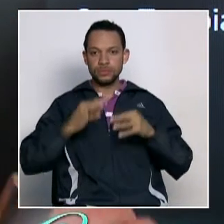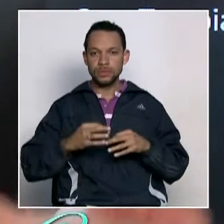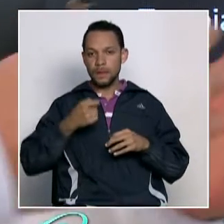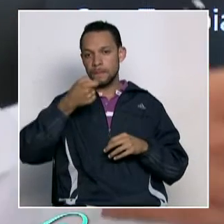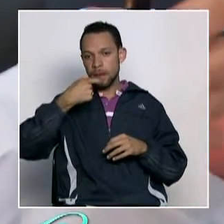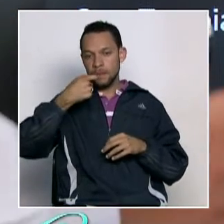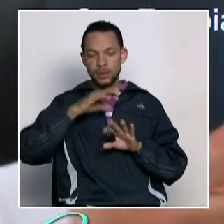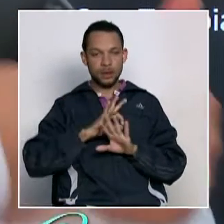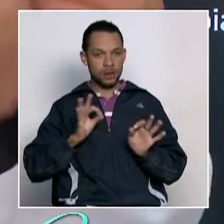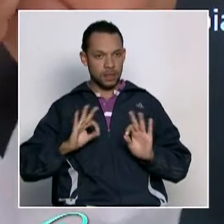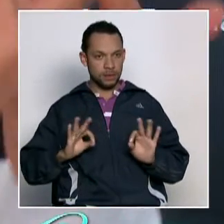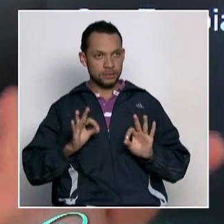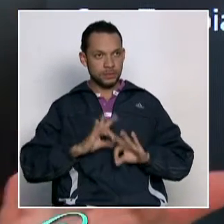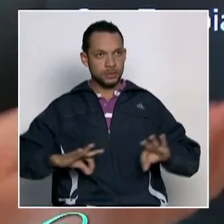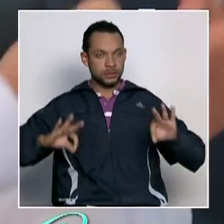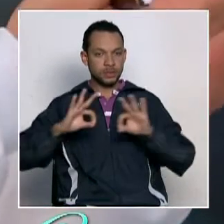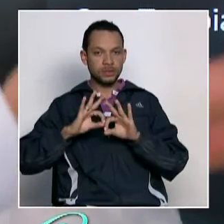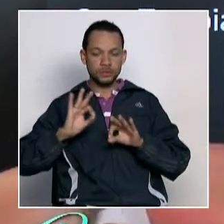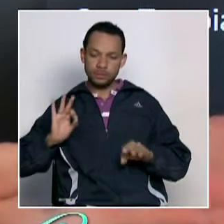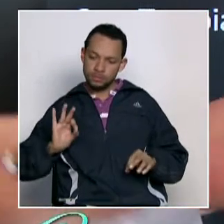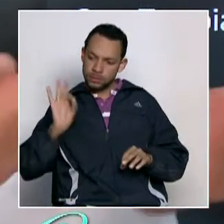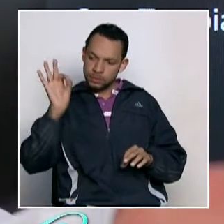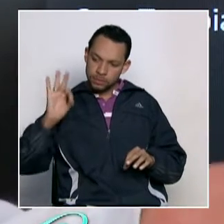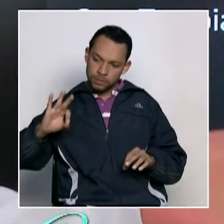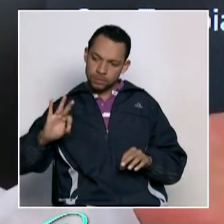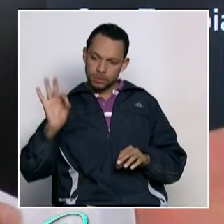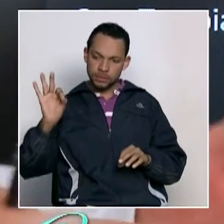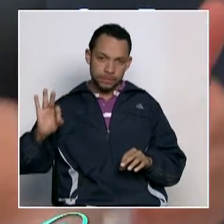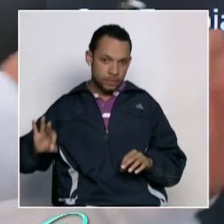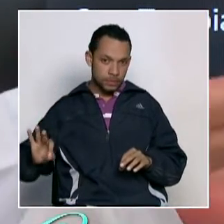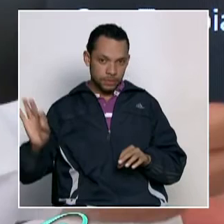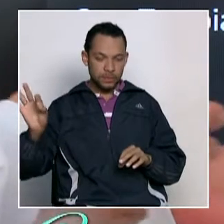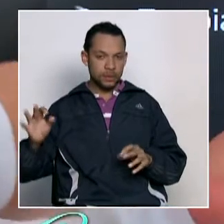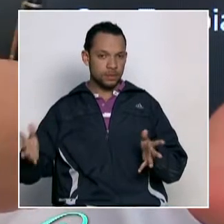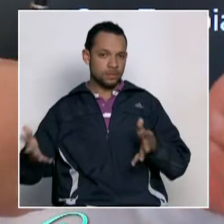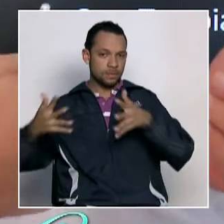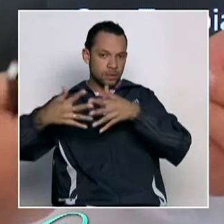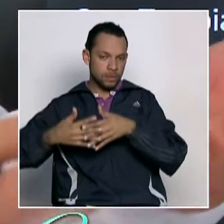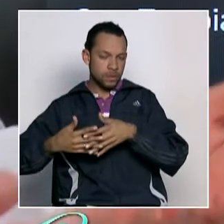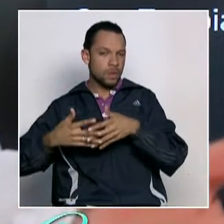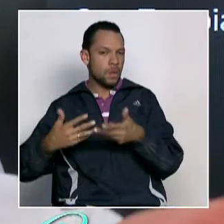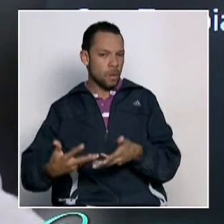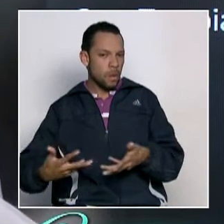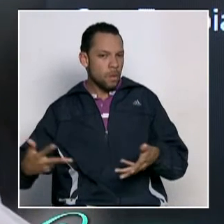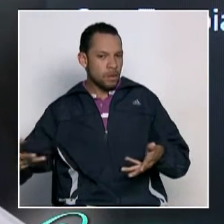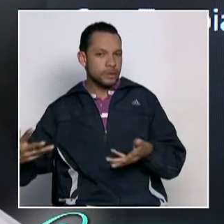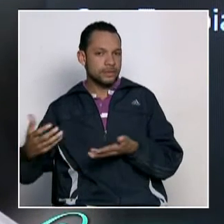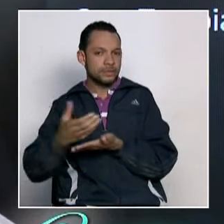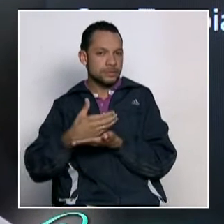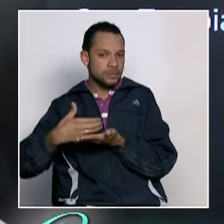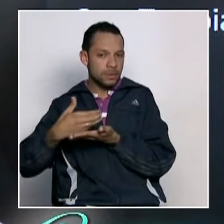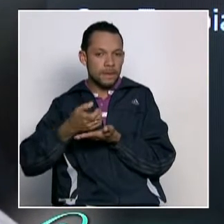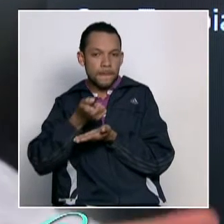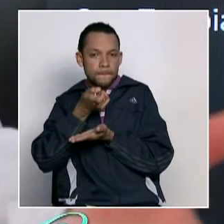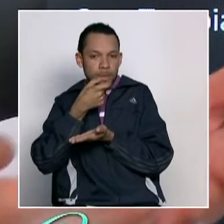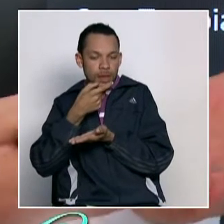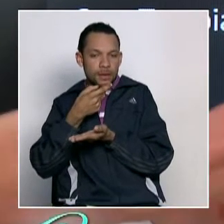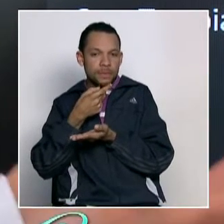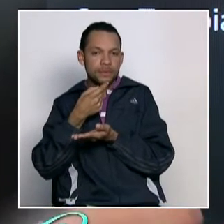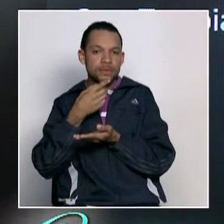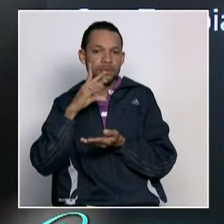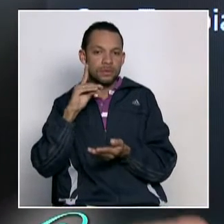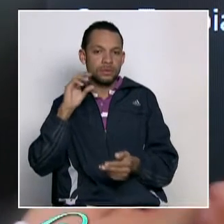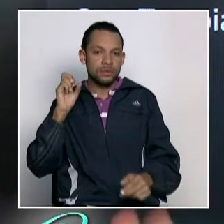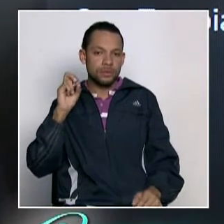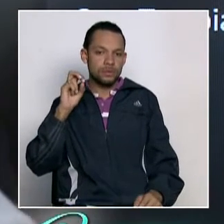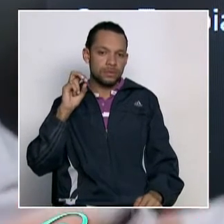ni antiinflamatorios, sino que mandamos los medicamentos que solemos usar en medicina integrativa como los